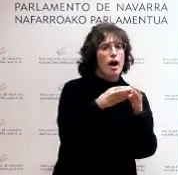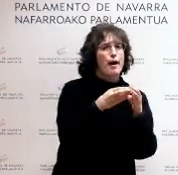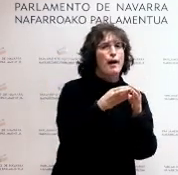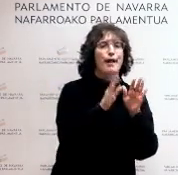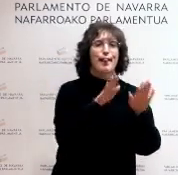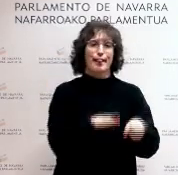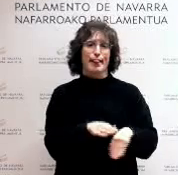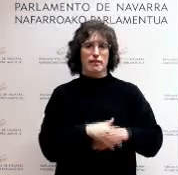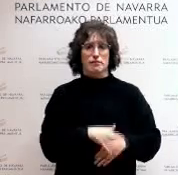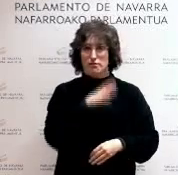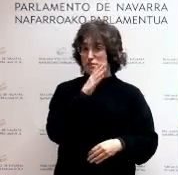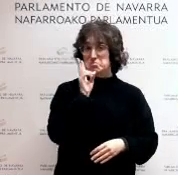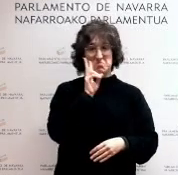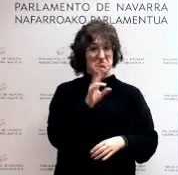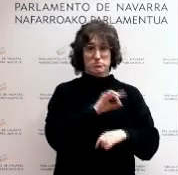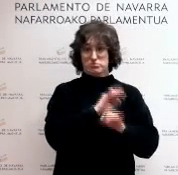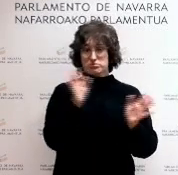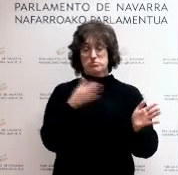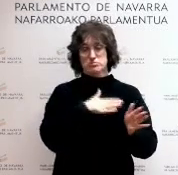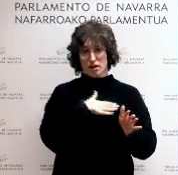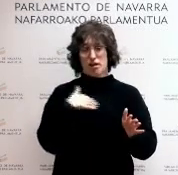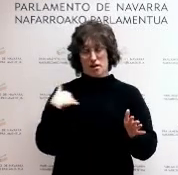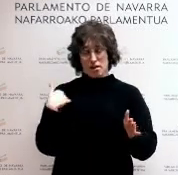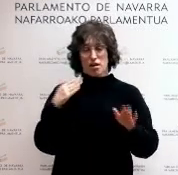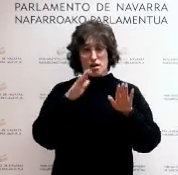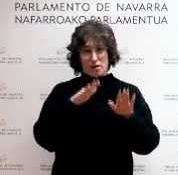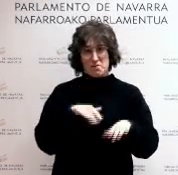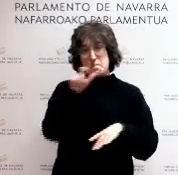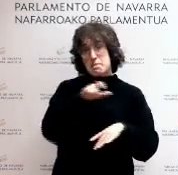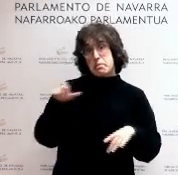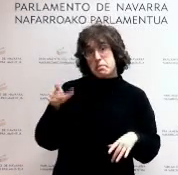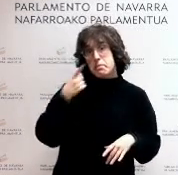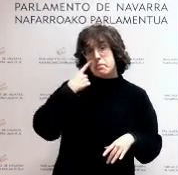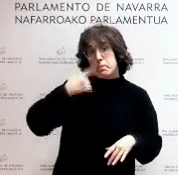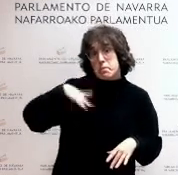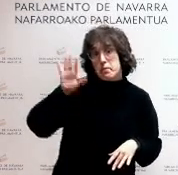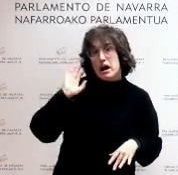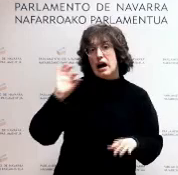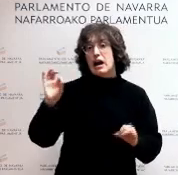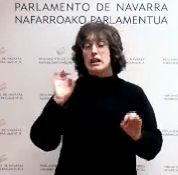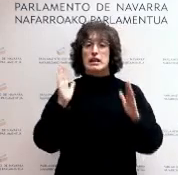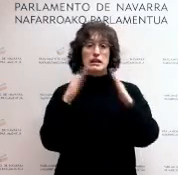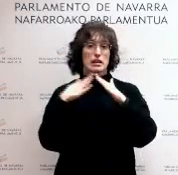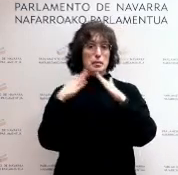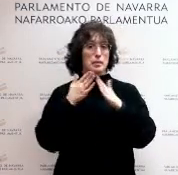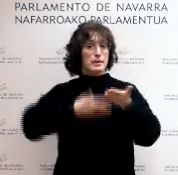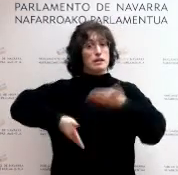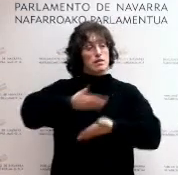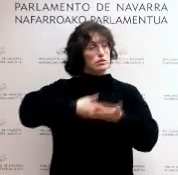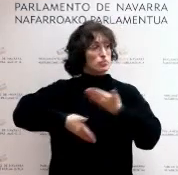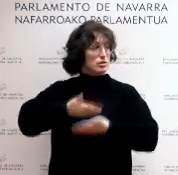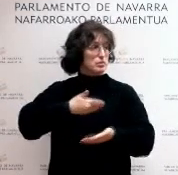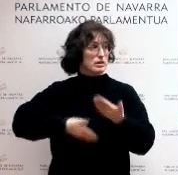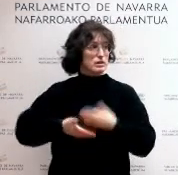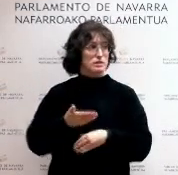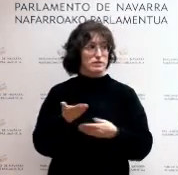claro que buscan favorecer a los supuestos usuarios o beneficiarios de las viviendas colaborativas.